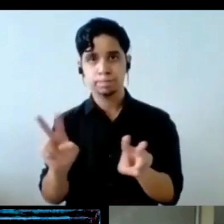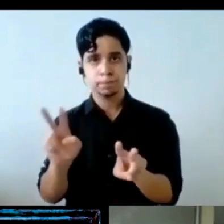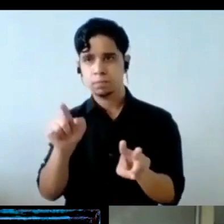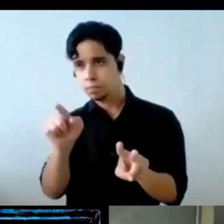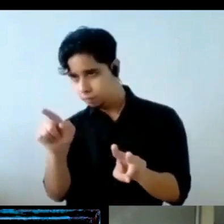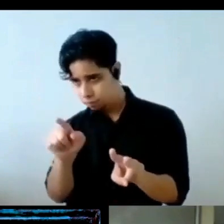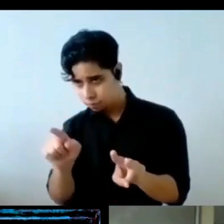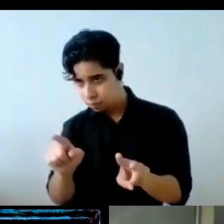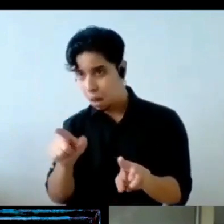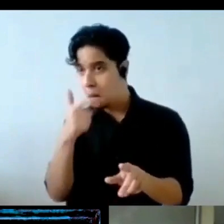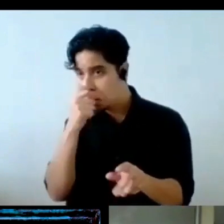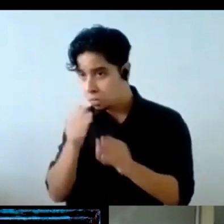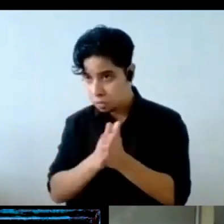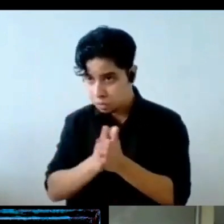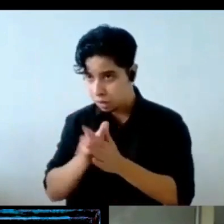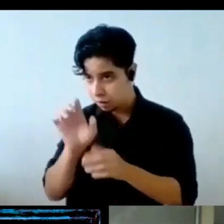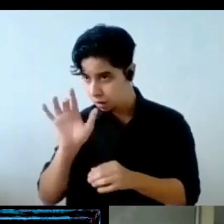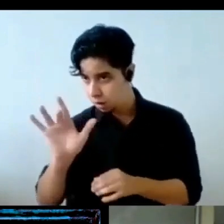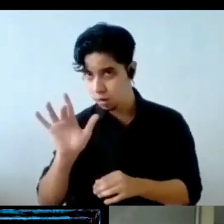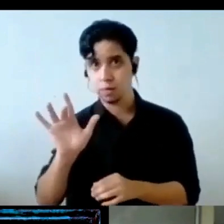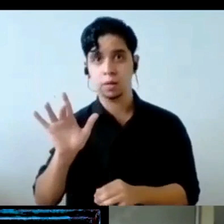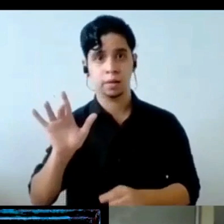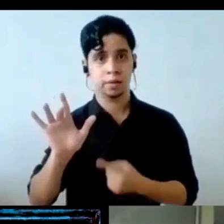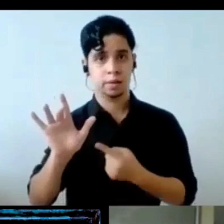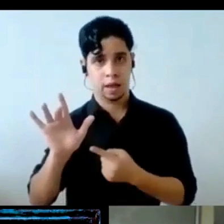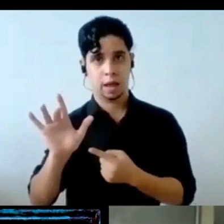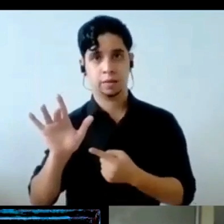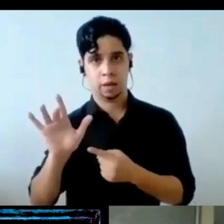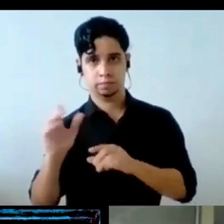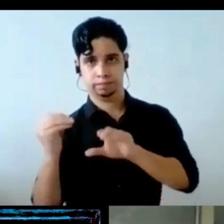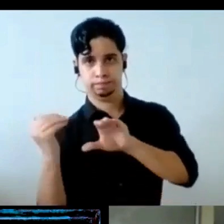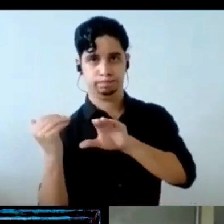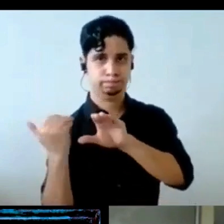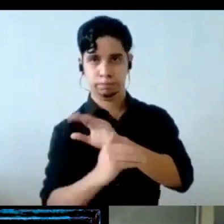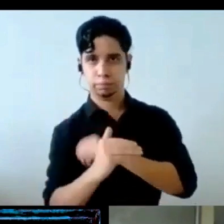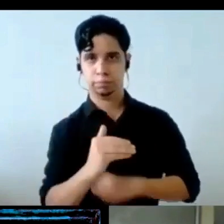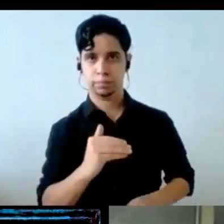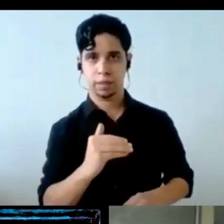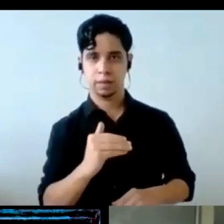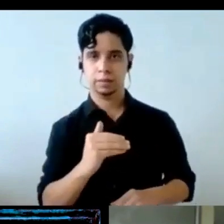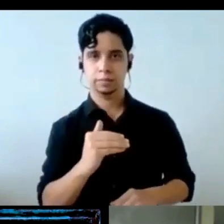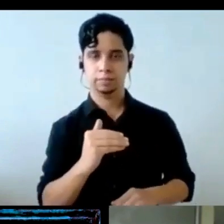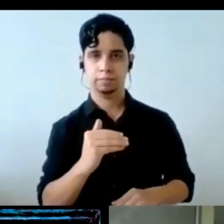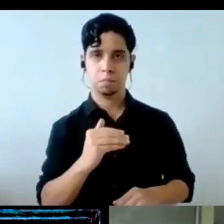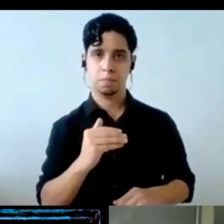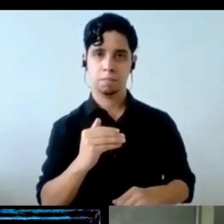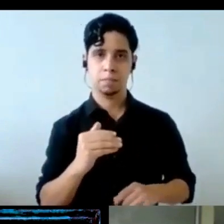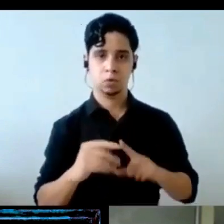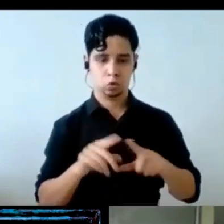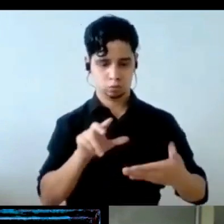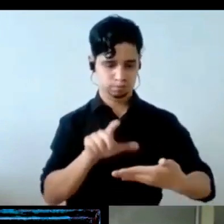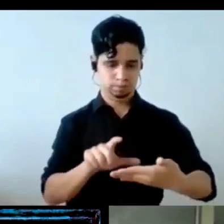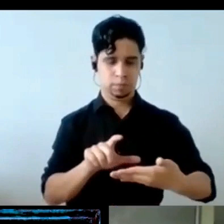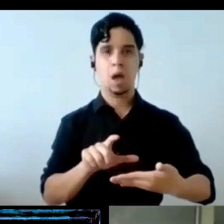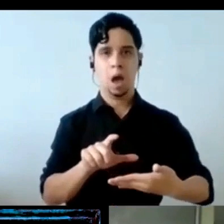ven qué es lo que le está interesando, y entonces esa me lo pueden enviar a través del correo interno de la misma página, y a partir